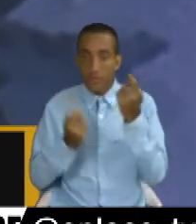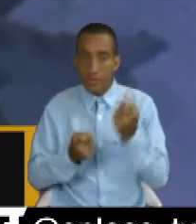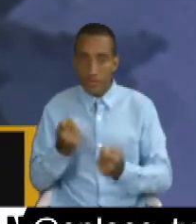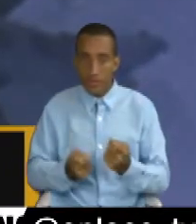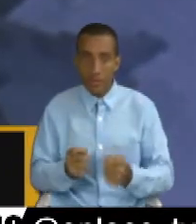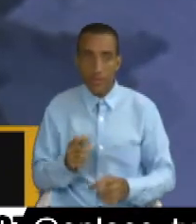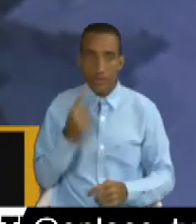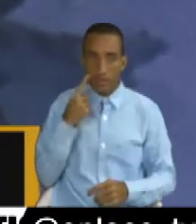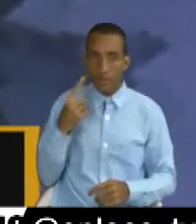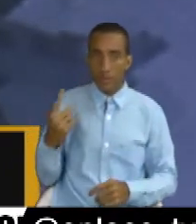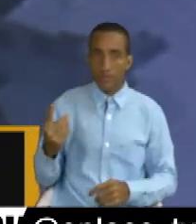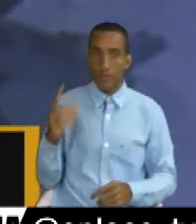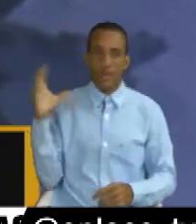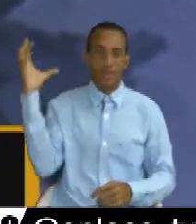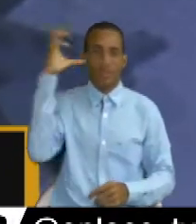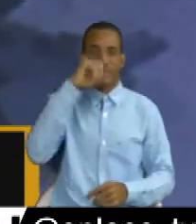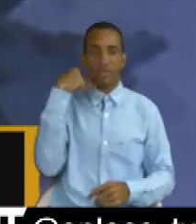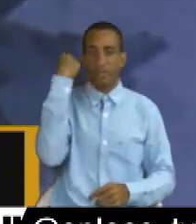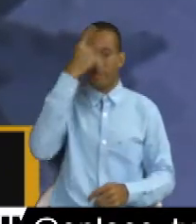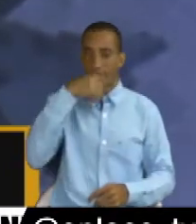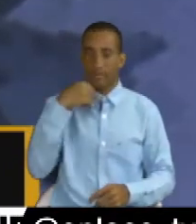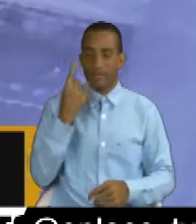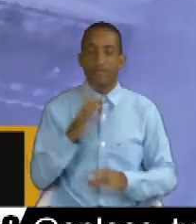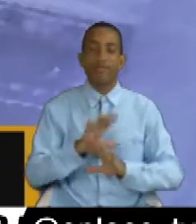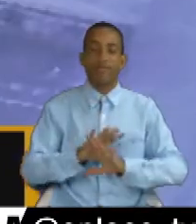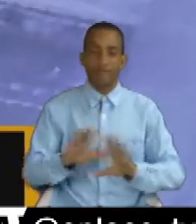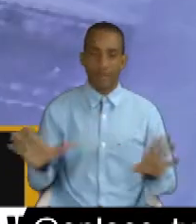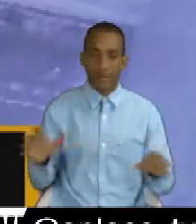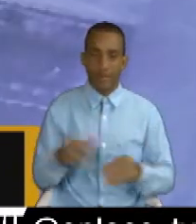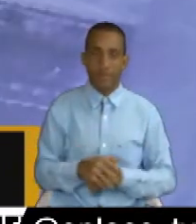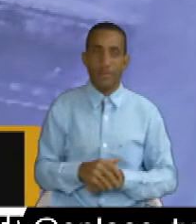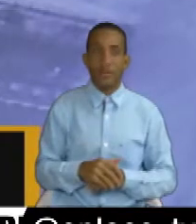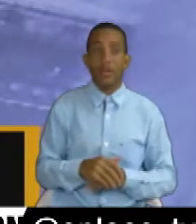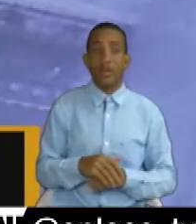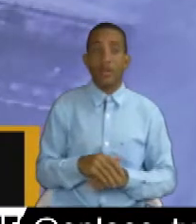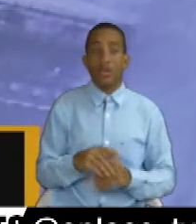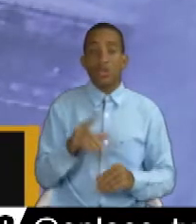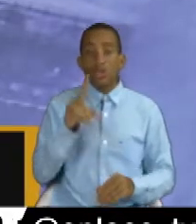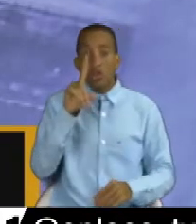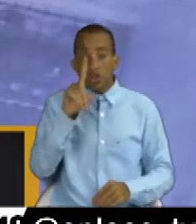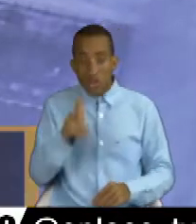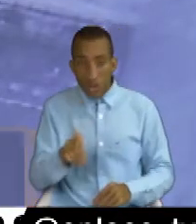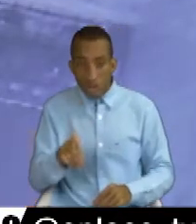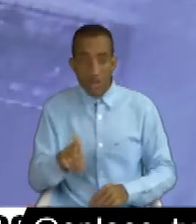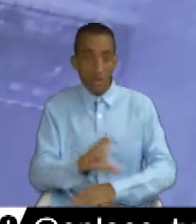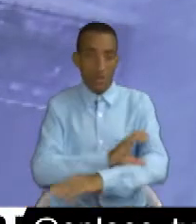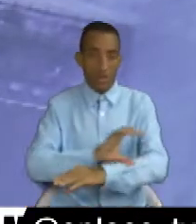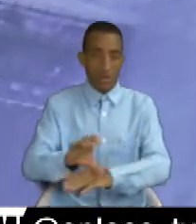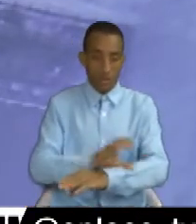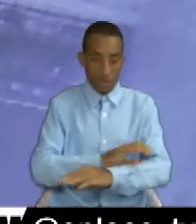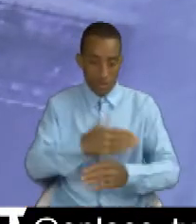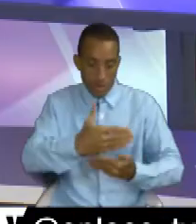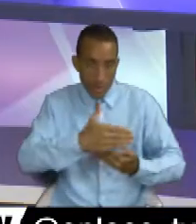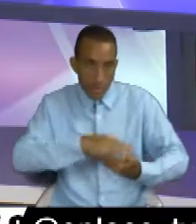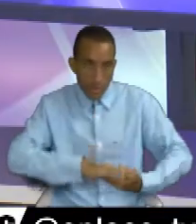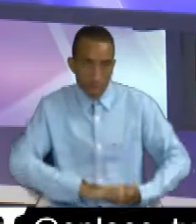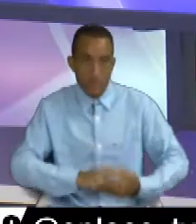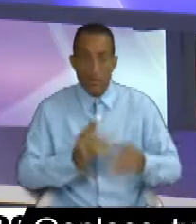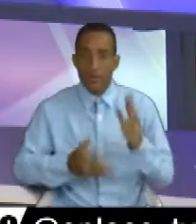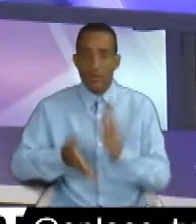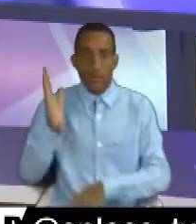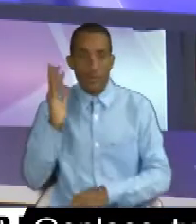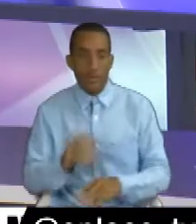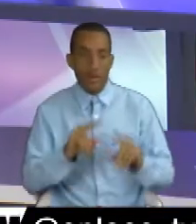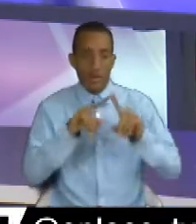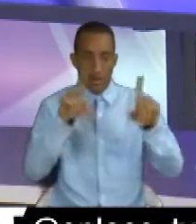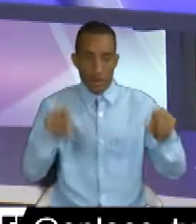está plenamente identificado por las víctimas, se llevó 6 computadores portátiles y una tablet. Por